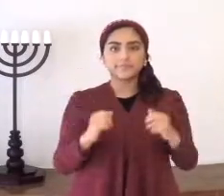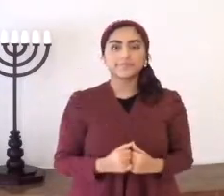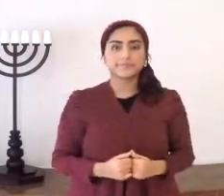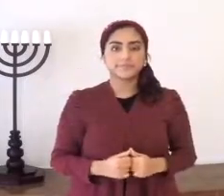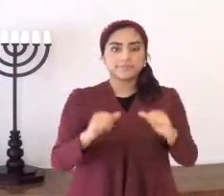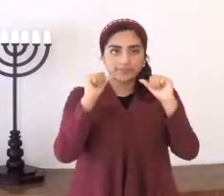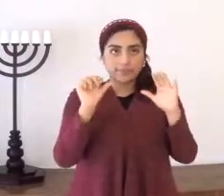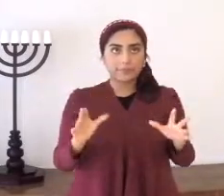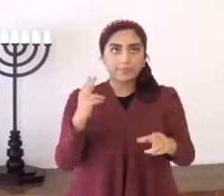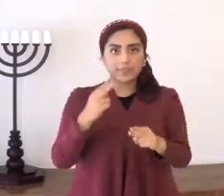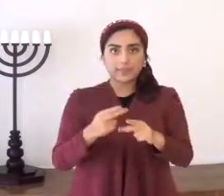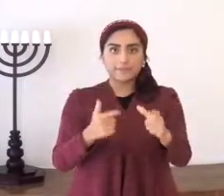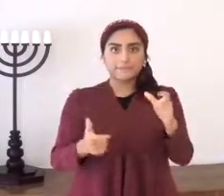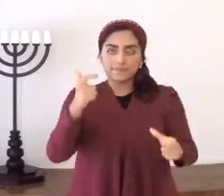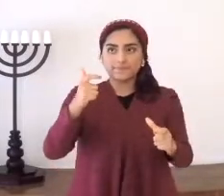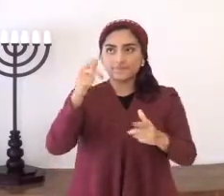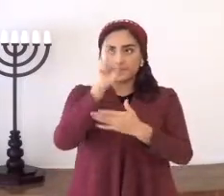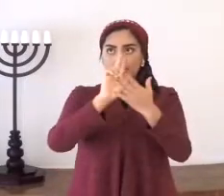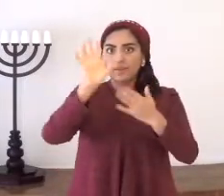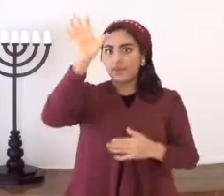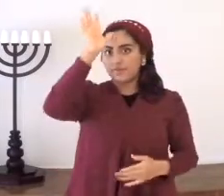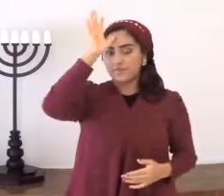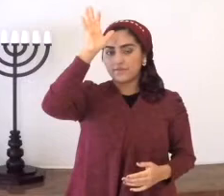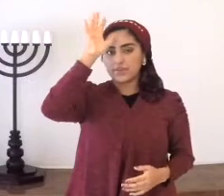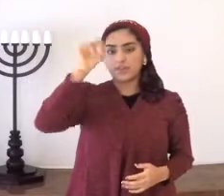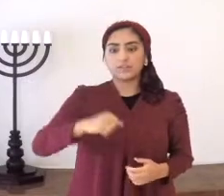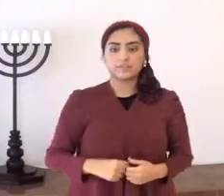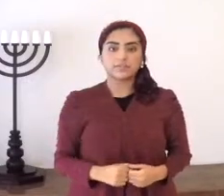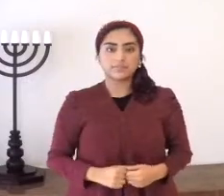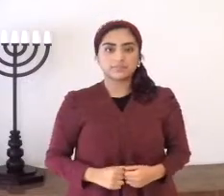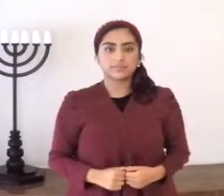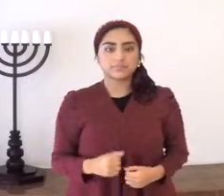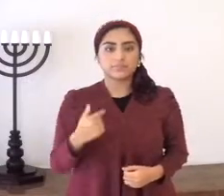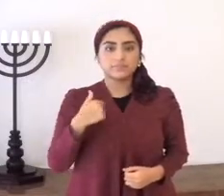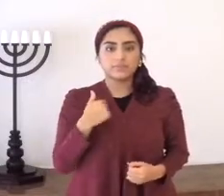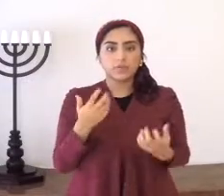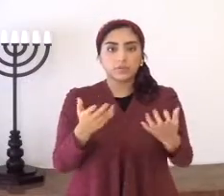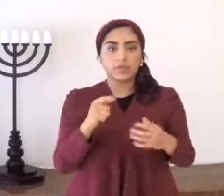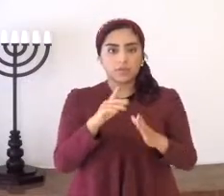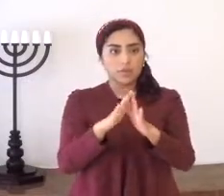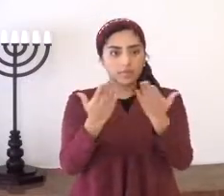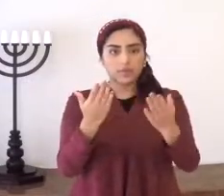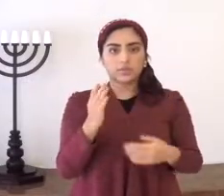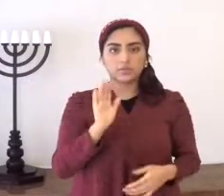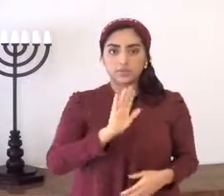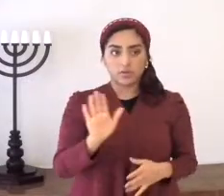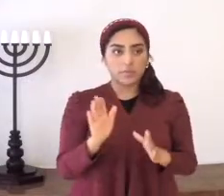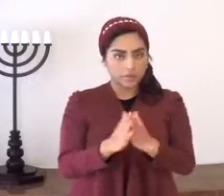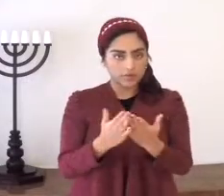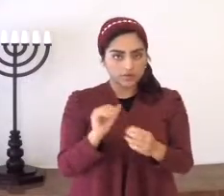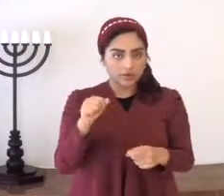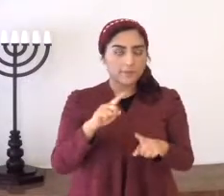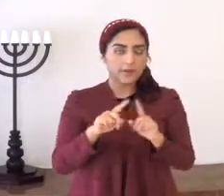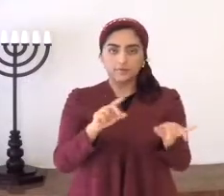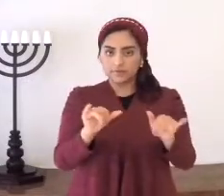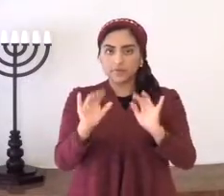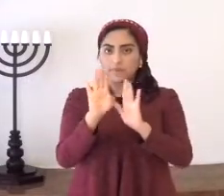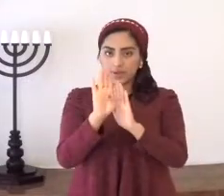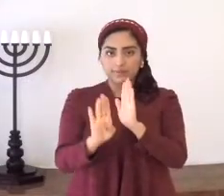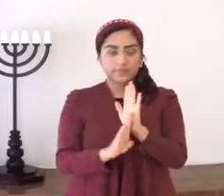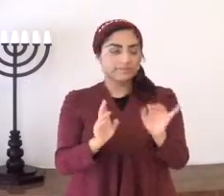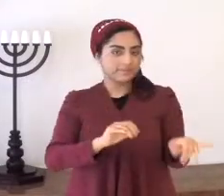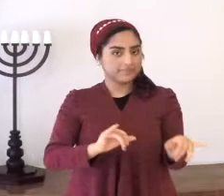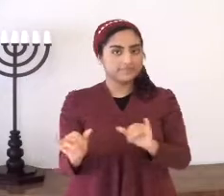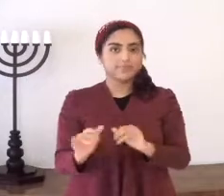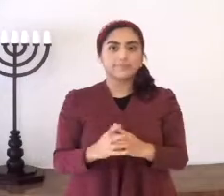palabras. Bendito es el Shen Gadol del Abacados. Quiero que abras tu libreta, desde luego